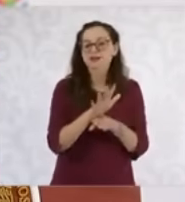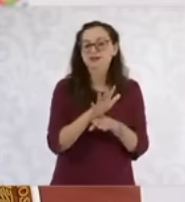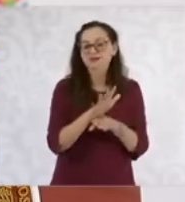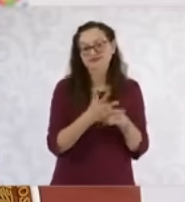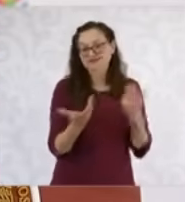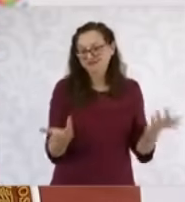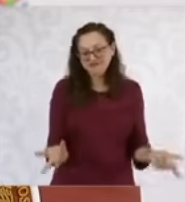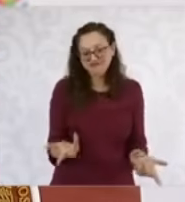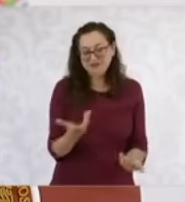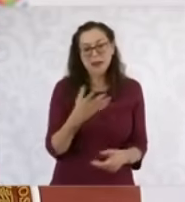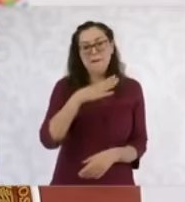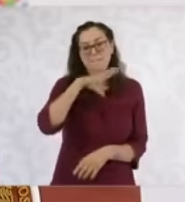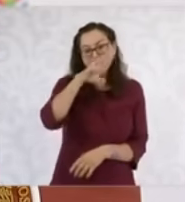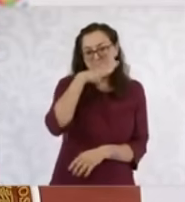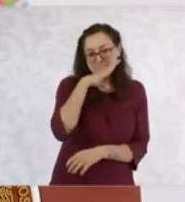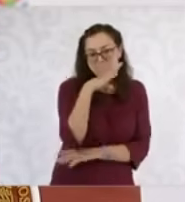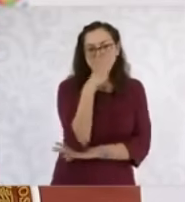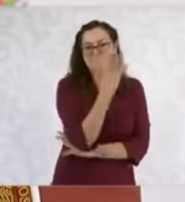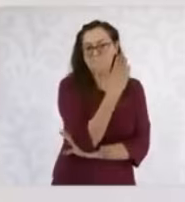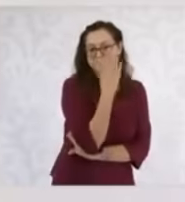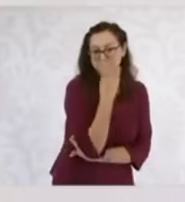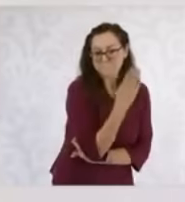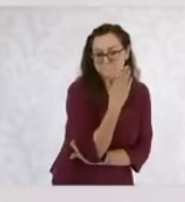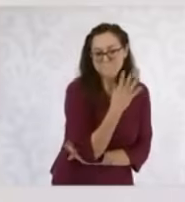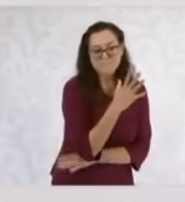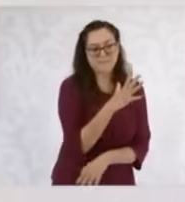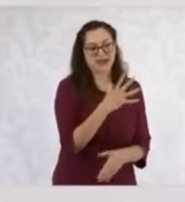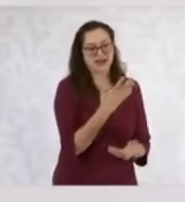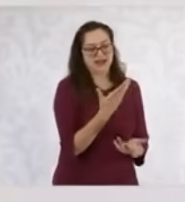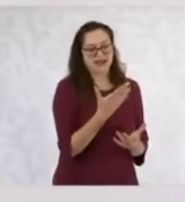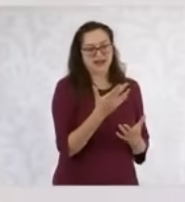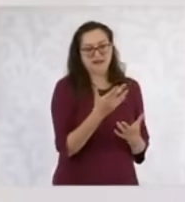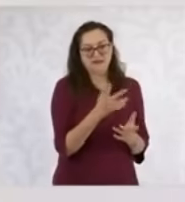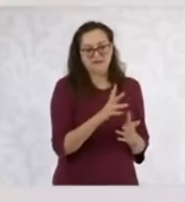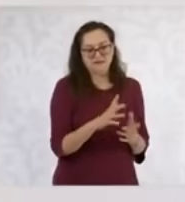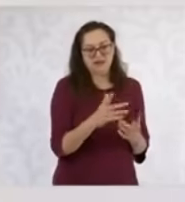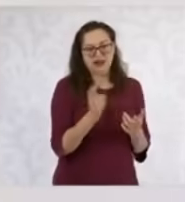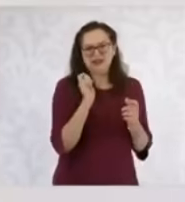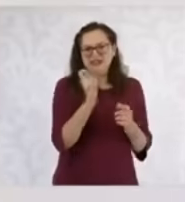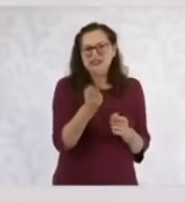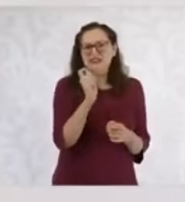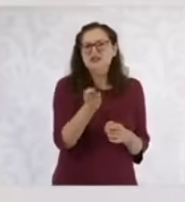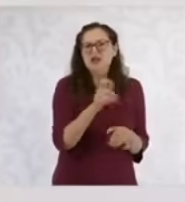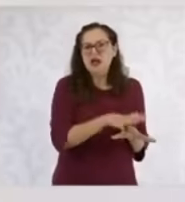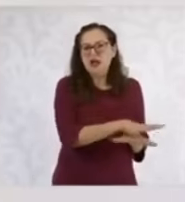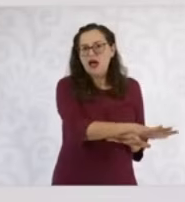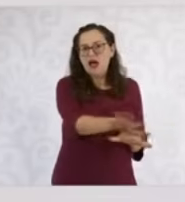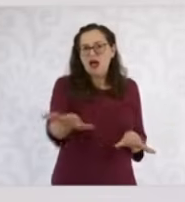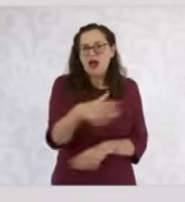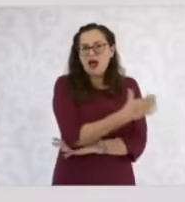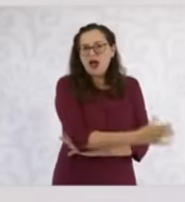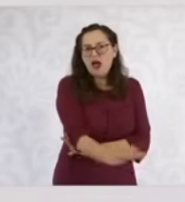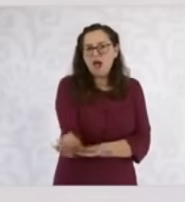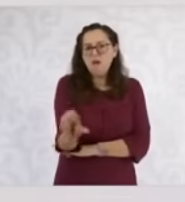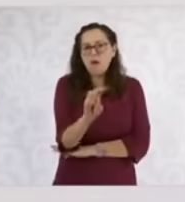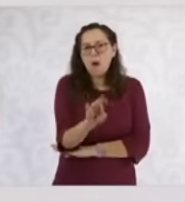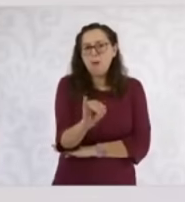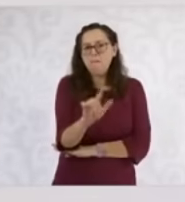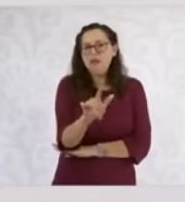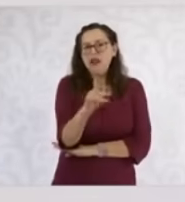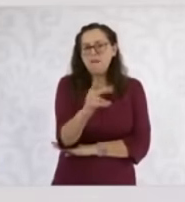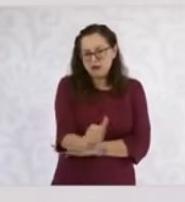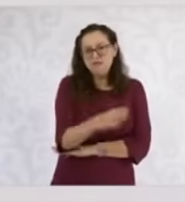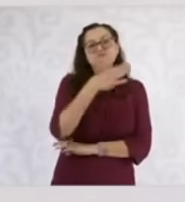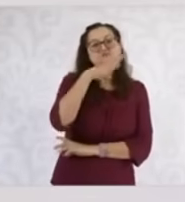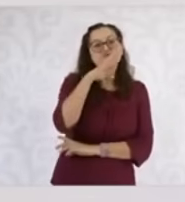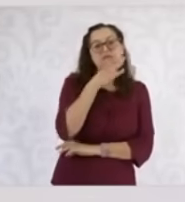de la milpa. La milpa era la alimentación principal de los pueblos originarios y en muchos